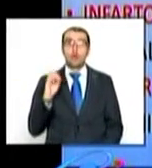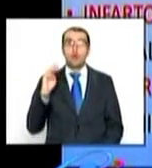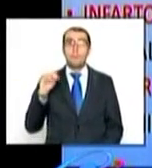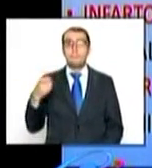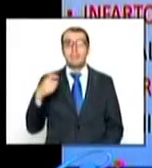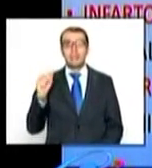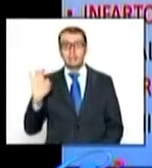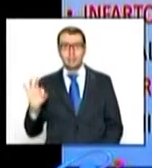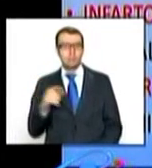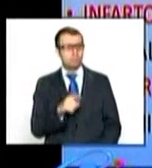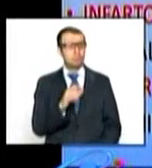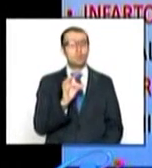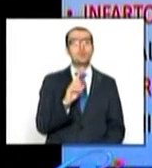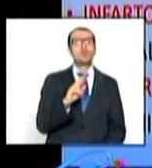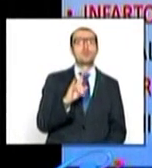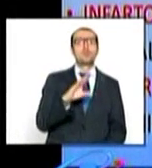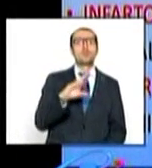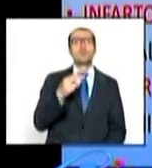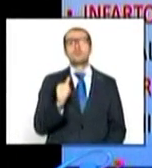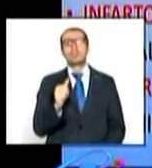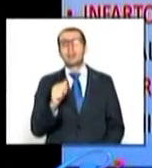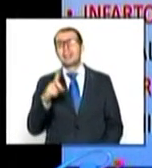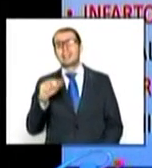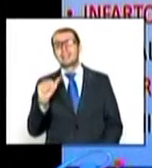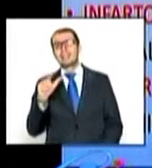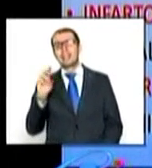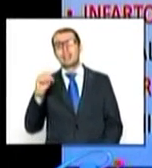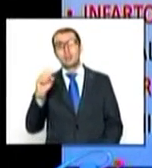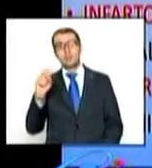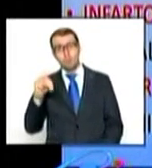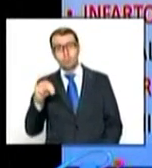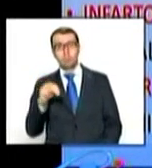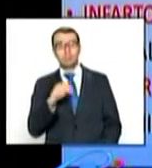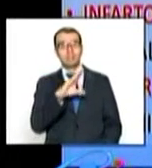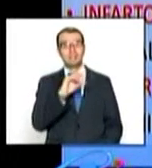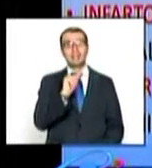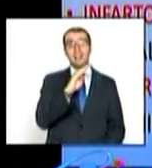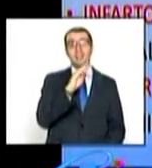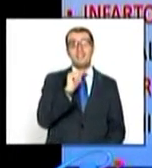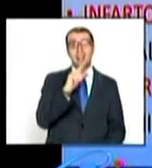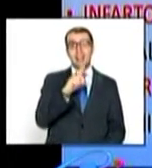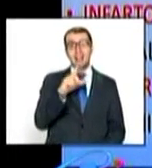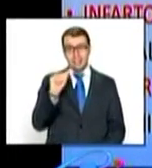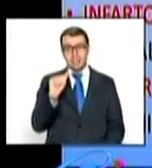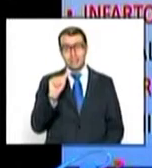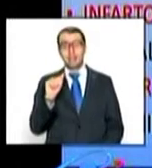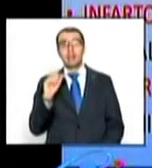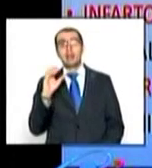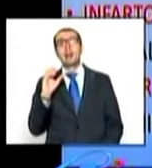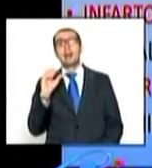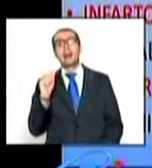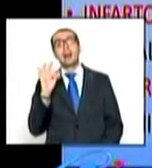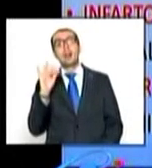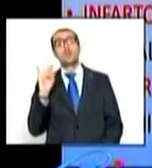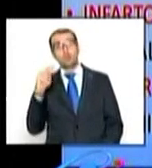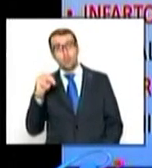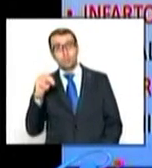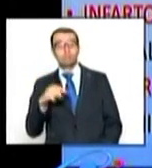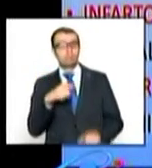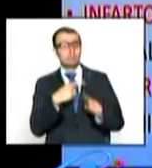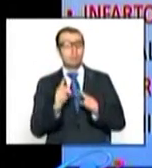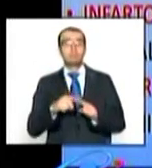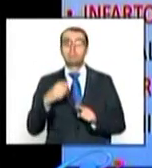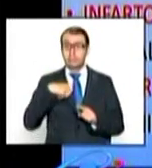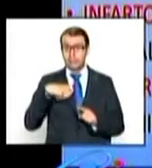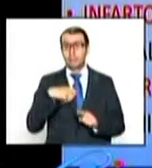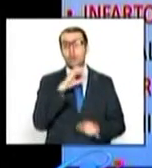tucha, el salmón, el arenque, la caballa, las sardinas y el atún son pescados con una gran cantidad de omega 3. En cuanto